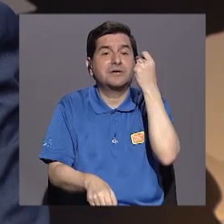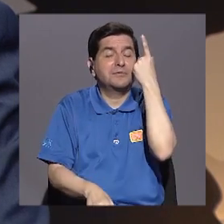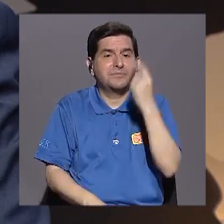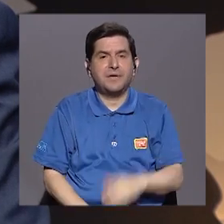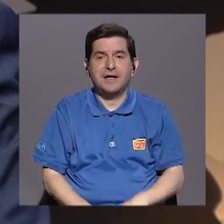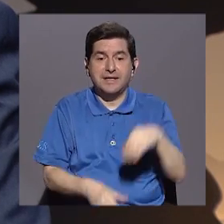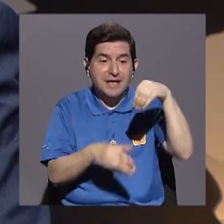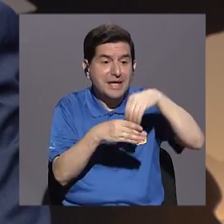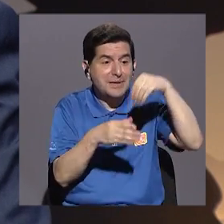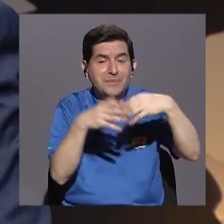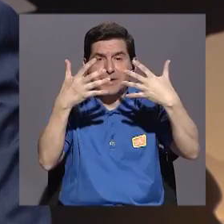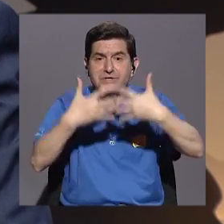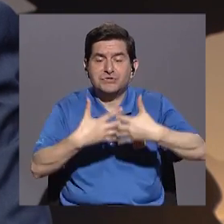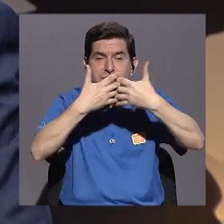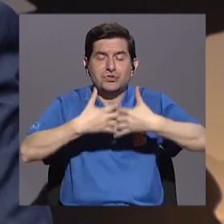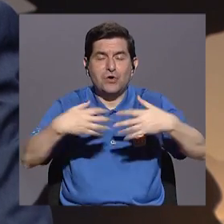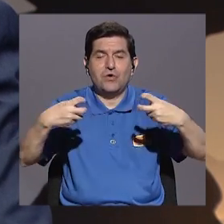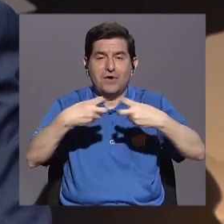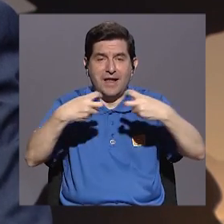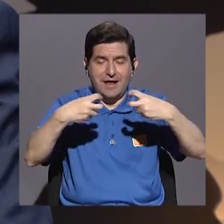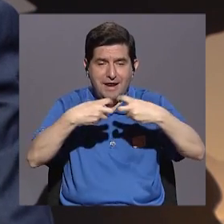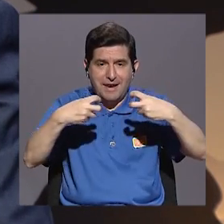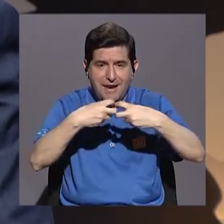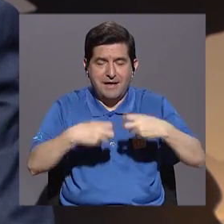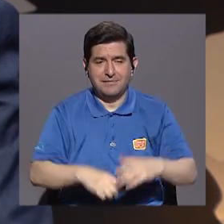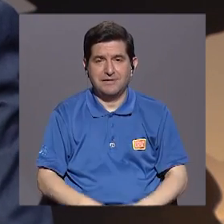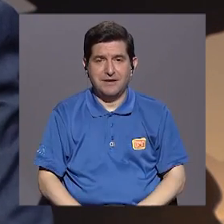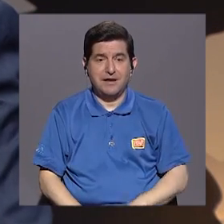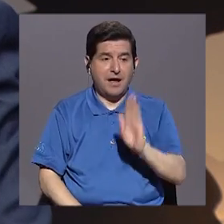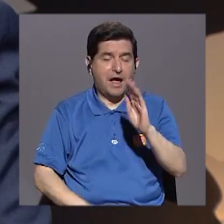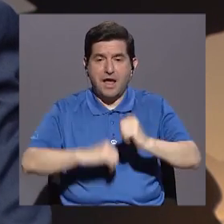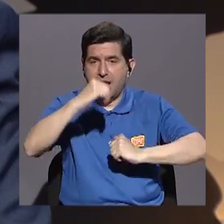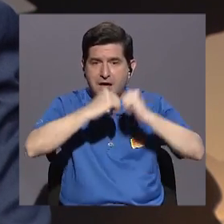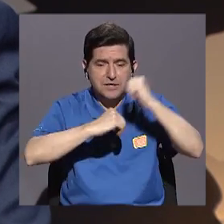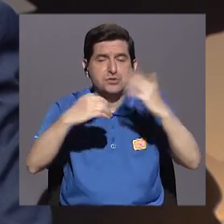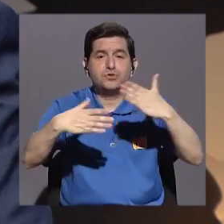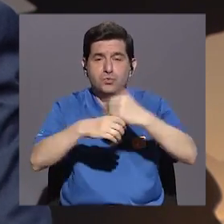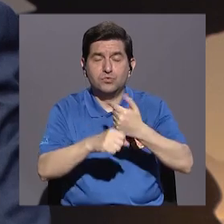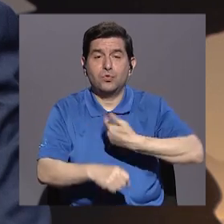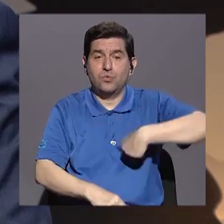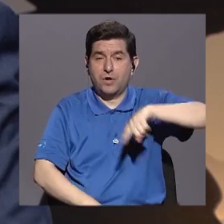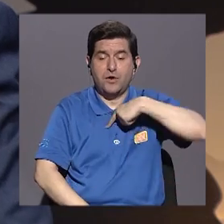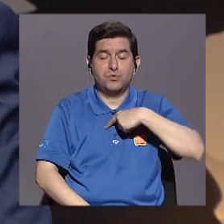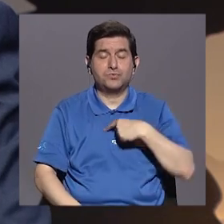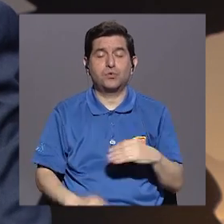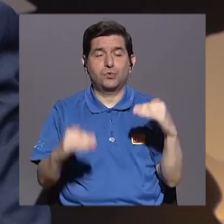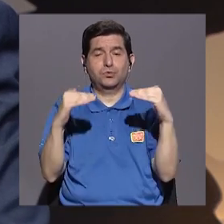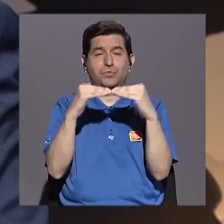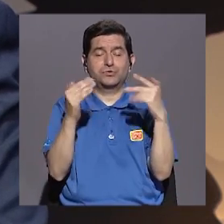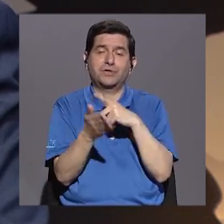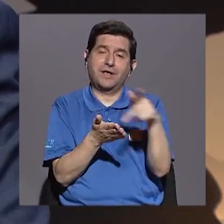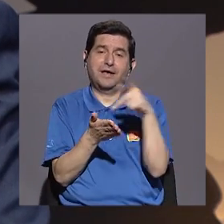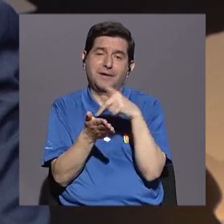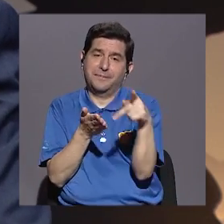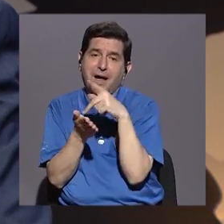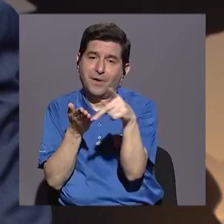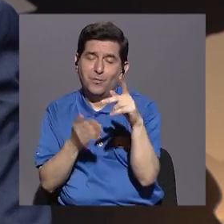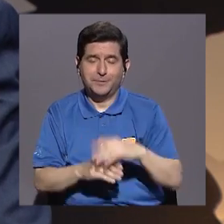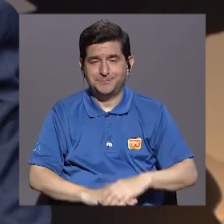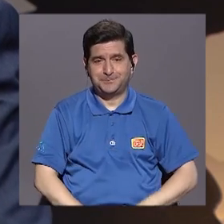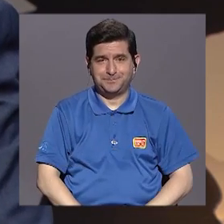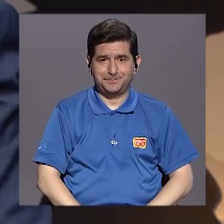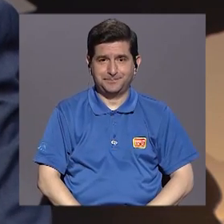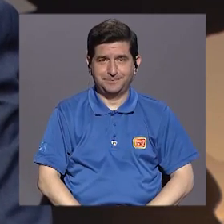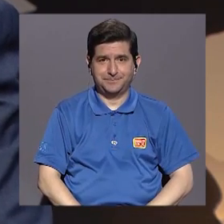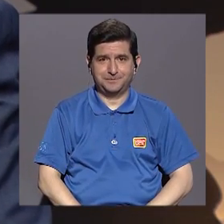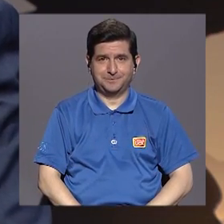cualquier inversión que las empresas eléctricas tengan que hacer en su infraestructura la tenemos que compensar nosotros en las tarifas eso es